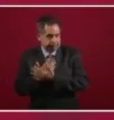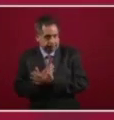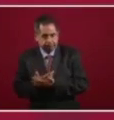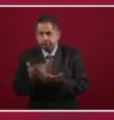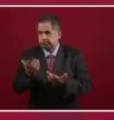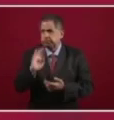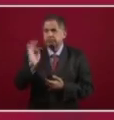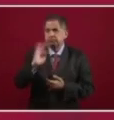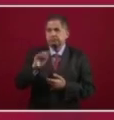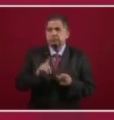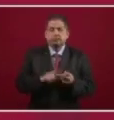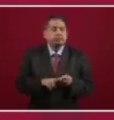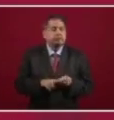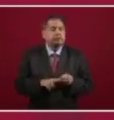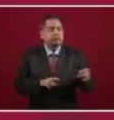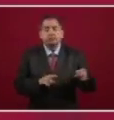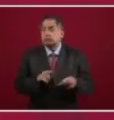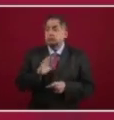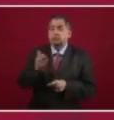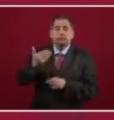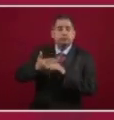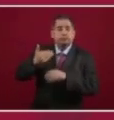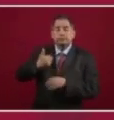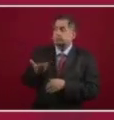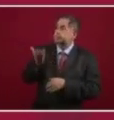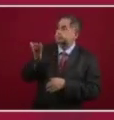si la habían solicitado,